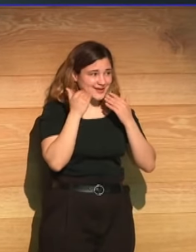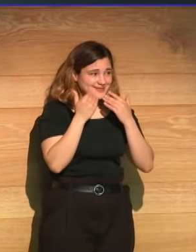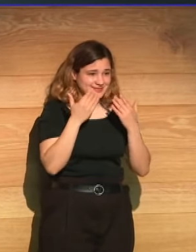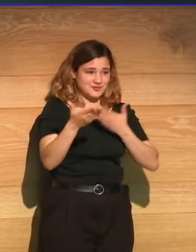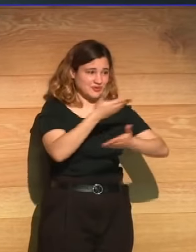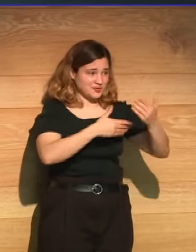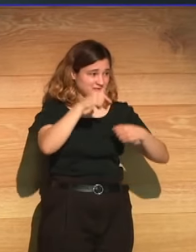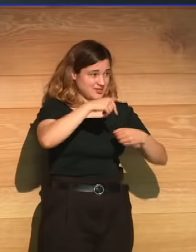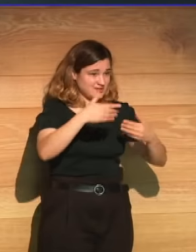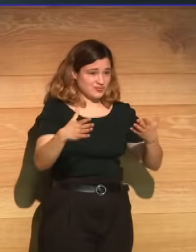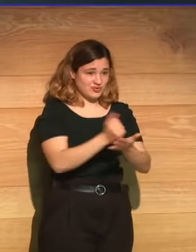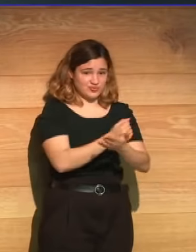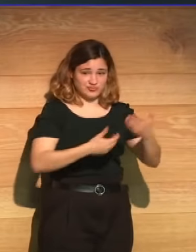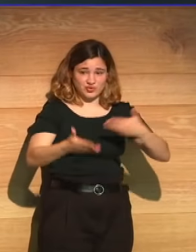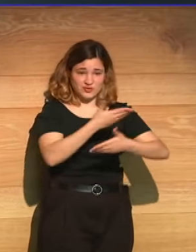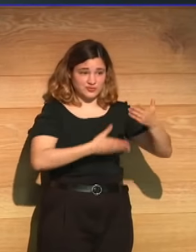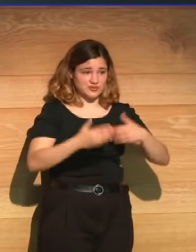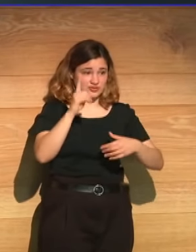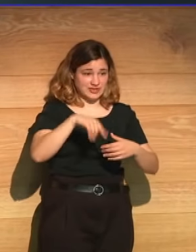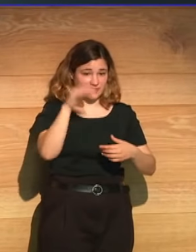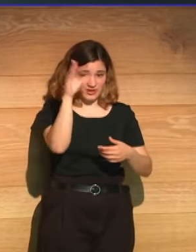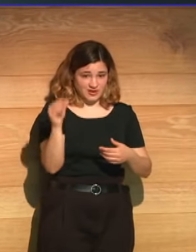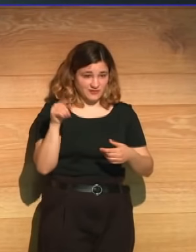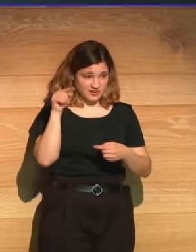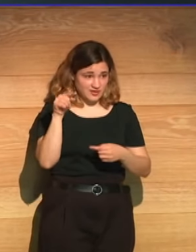todos los que están aquí y muchos más en terreno,